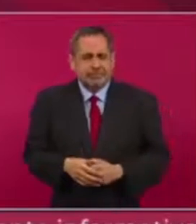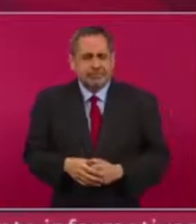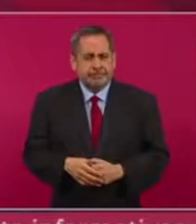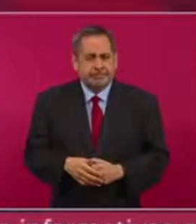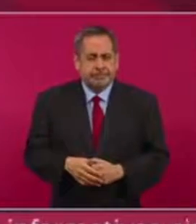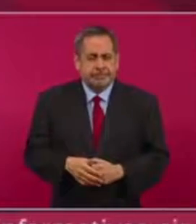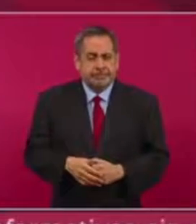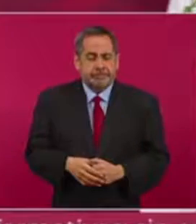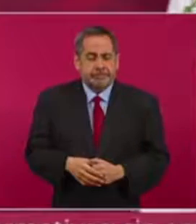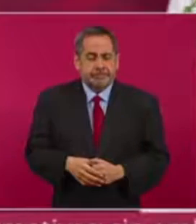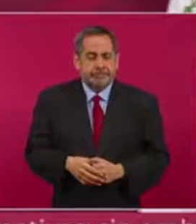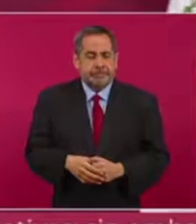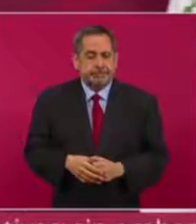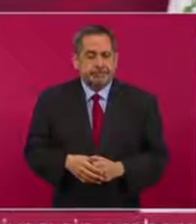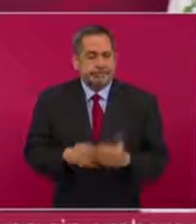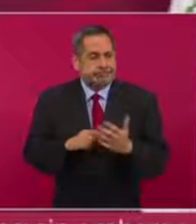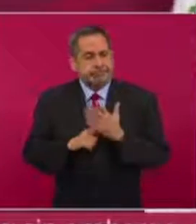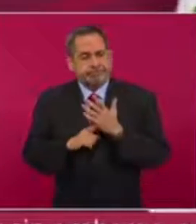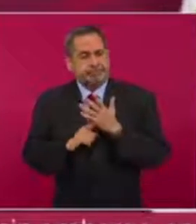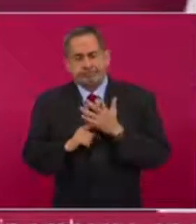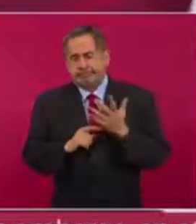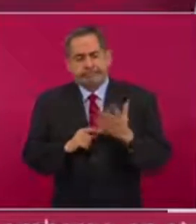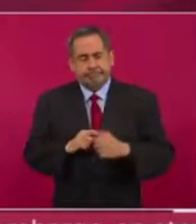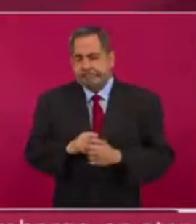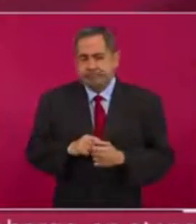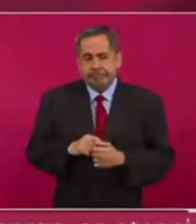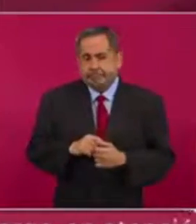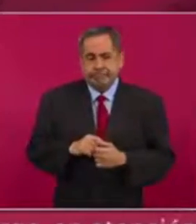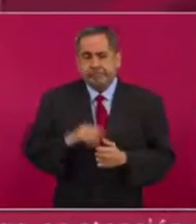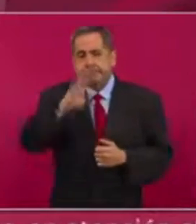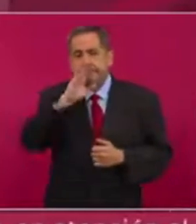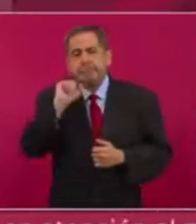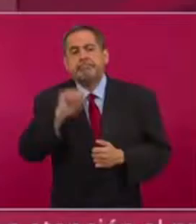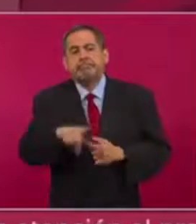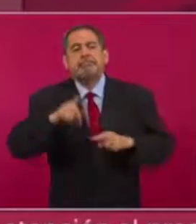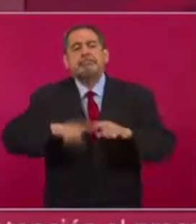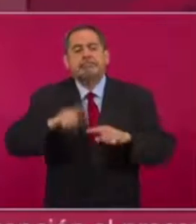y el mal ejemplo lo daba el gobierno.